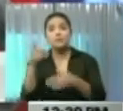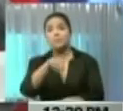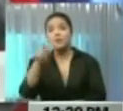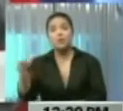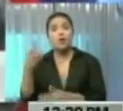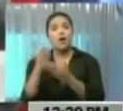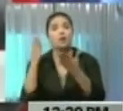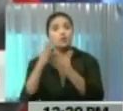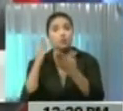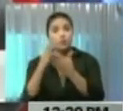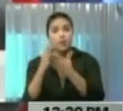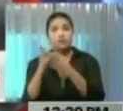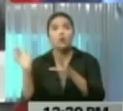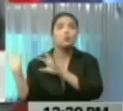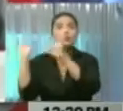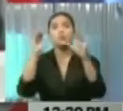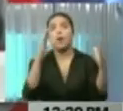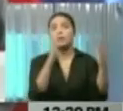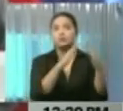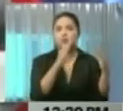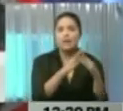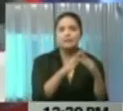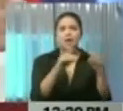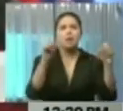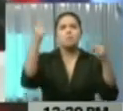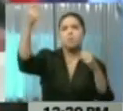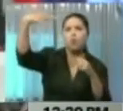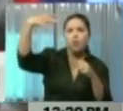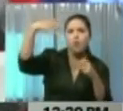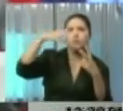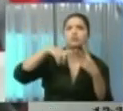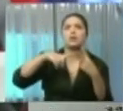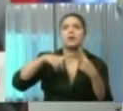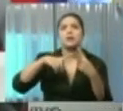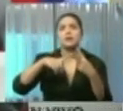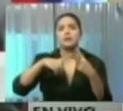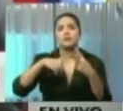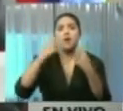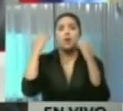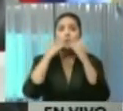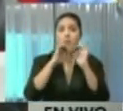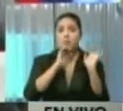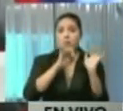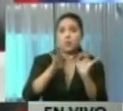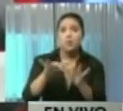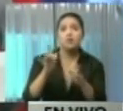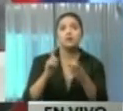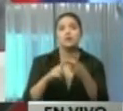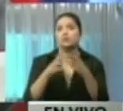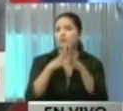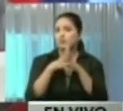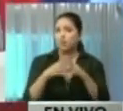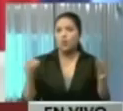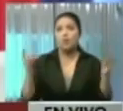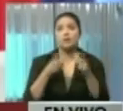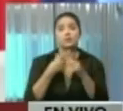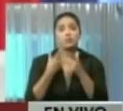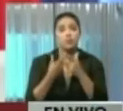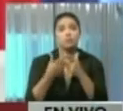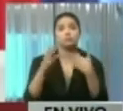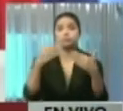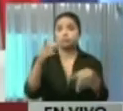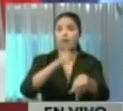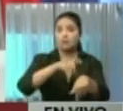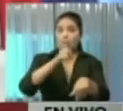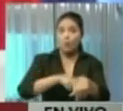cuando regresan a sus hogares es cuando más encienden las luces, encienden los aires acondicionados. De manera pues que vamos a adelantar esta